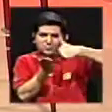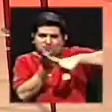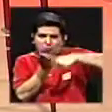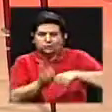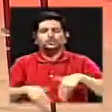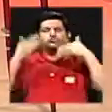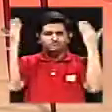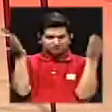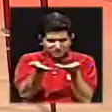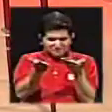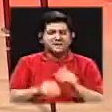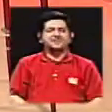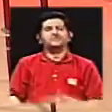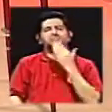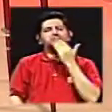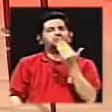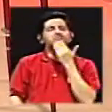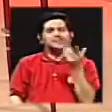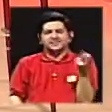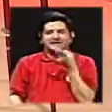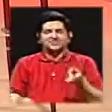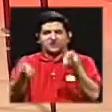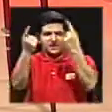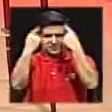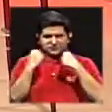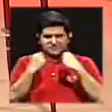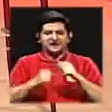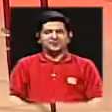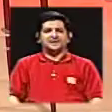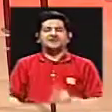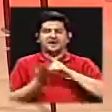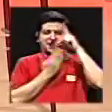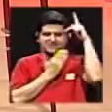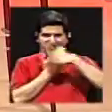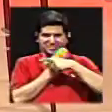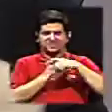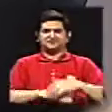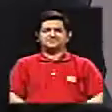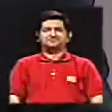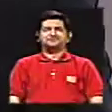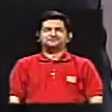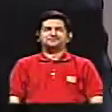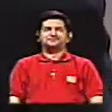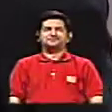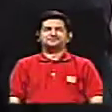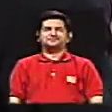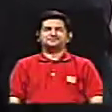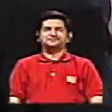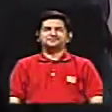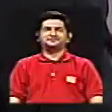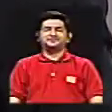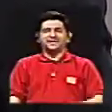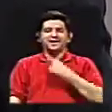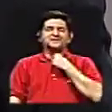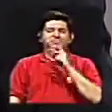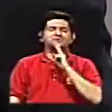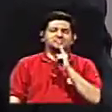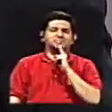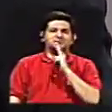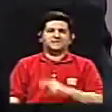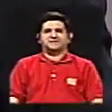doy la bienvenida y les agradezco muchísimo su presencia en nuestro programa. Muchas gracias. Es un gusto realmente